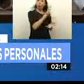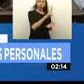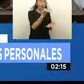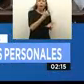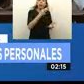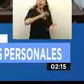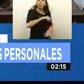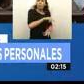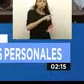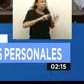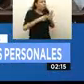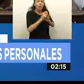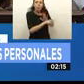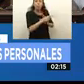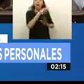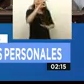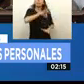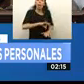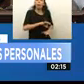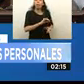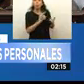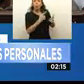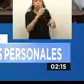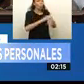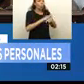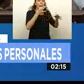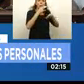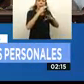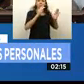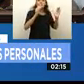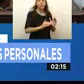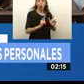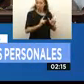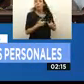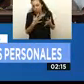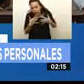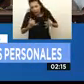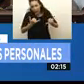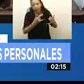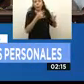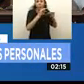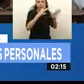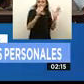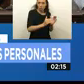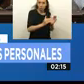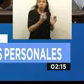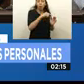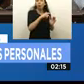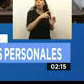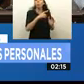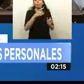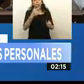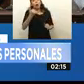no fue un problema de rentabilidad operativa porque se le cayeron las ventas que se le cayeron las ventas porque aumentó los precios de una manera tal que